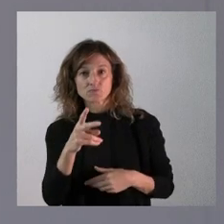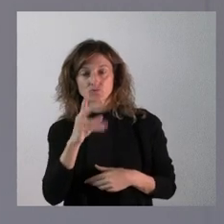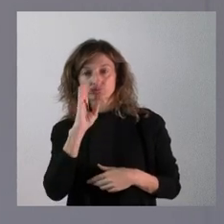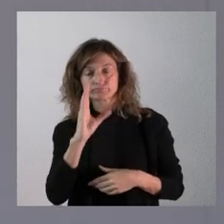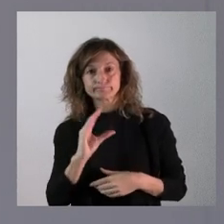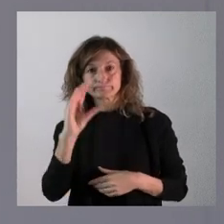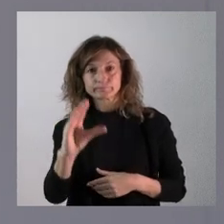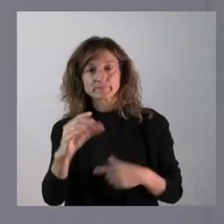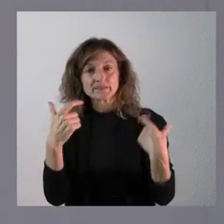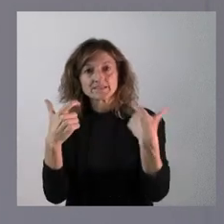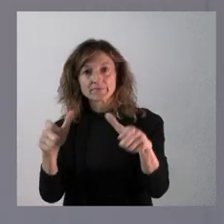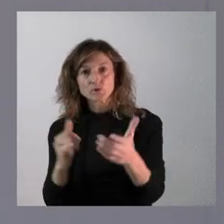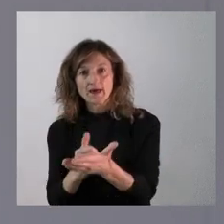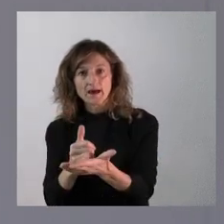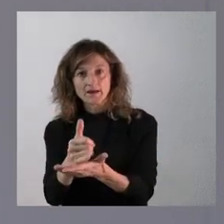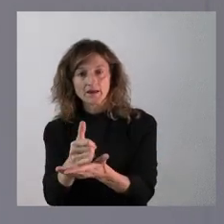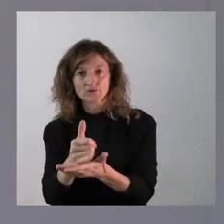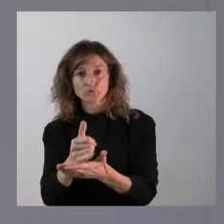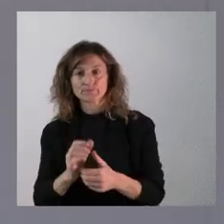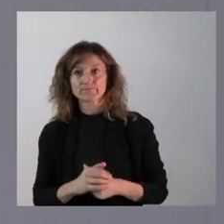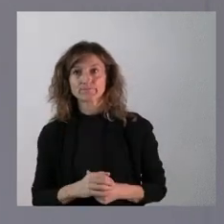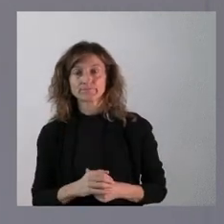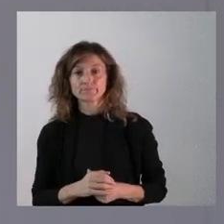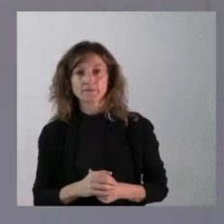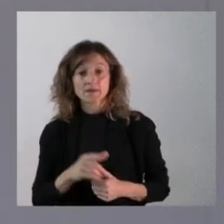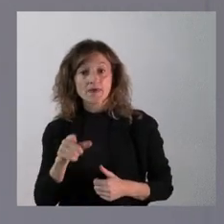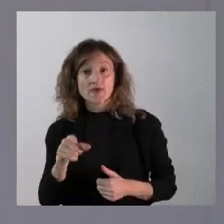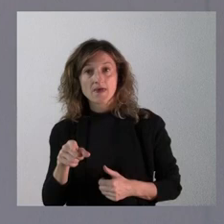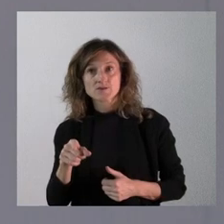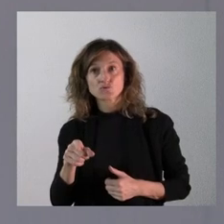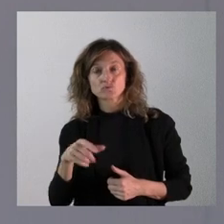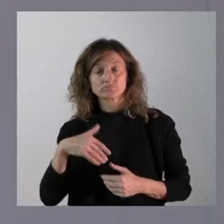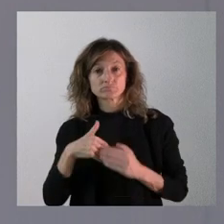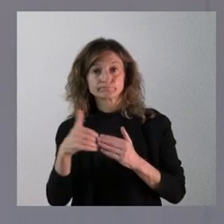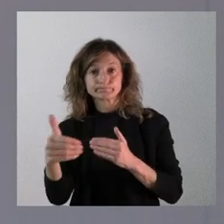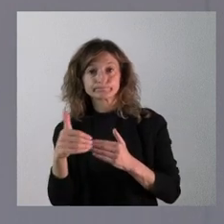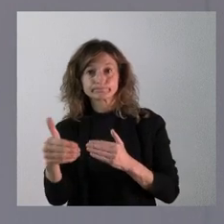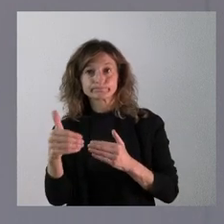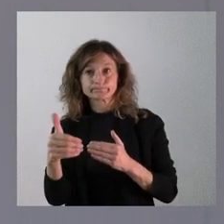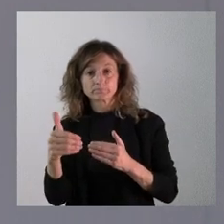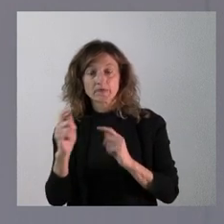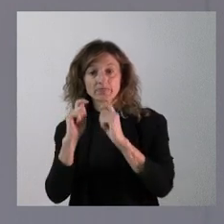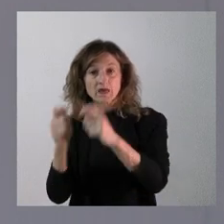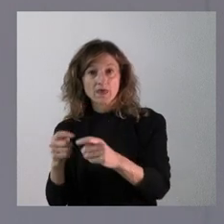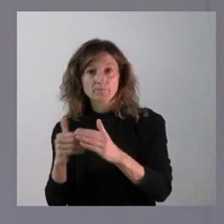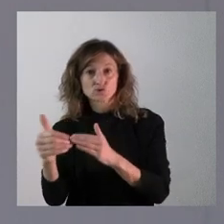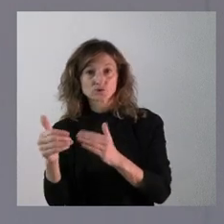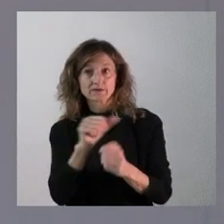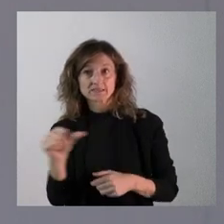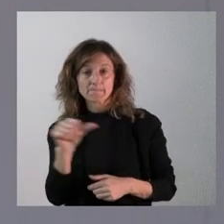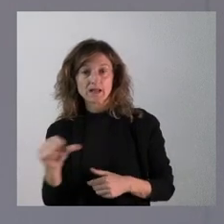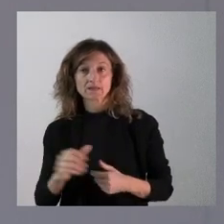corresponder al sector Agrario a los agricultores que son los que otorgaremos en las próximas semanas lo que